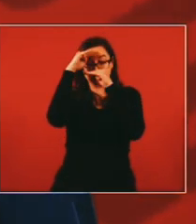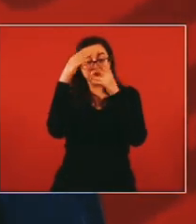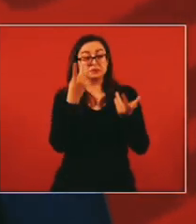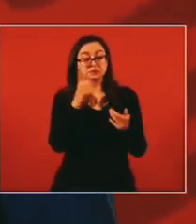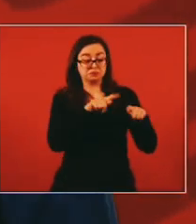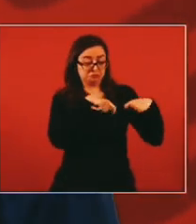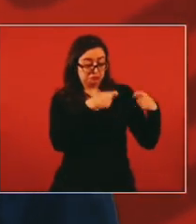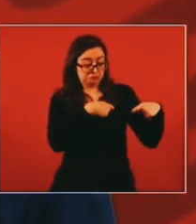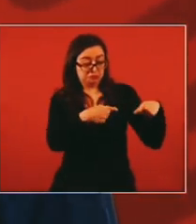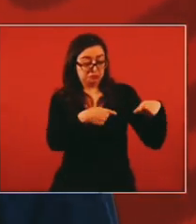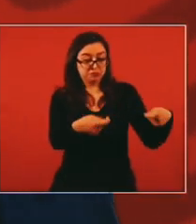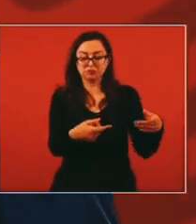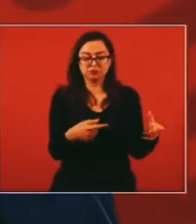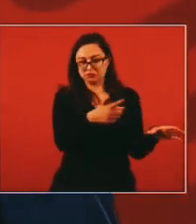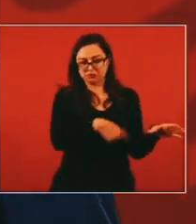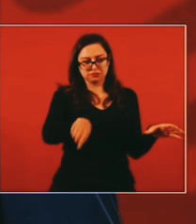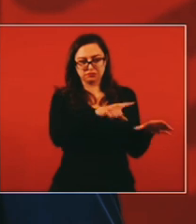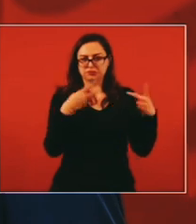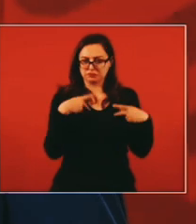mucha